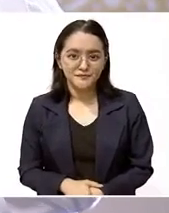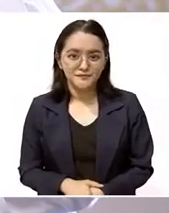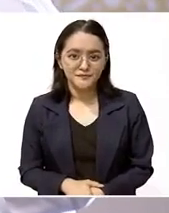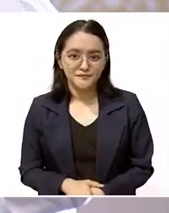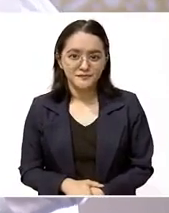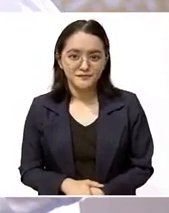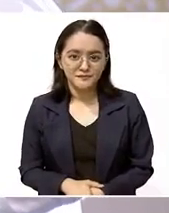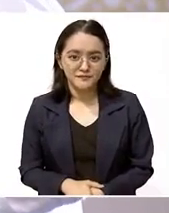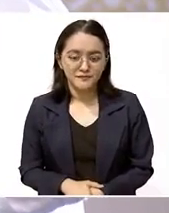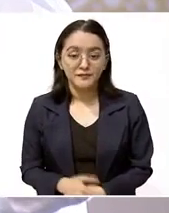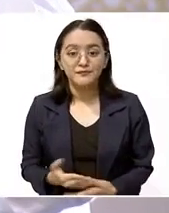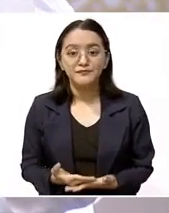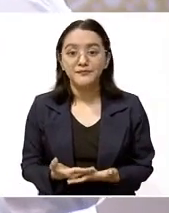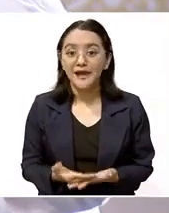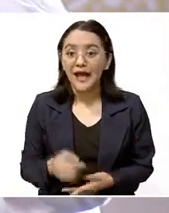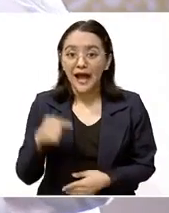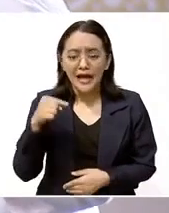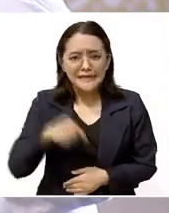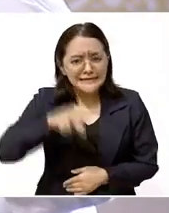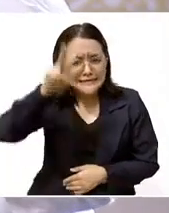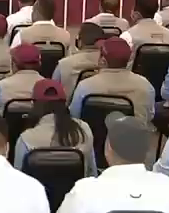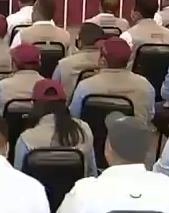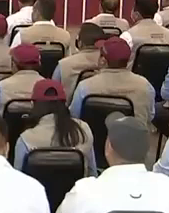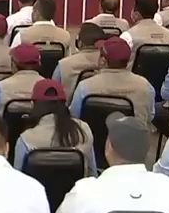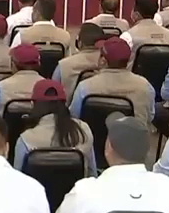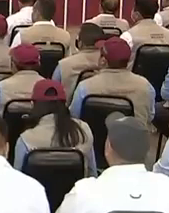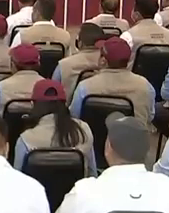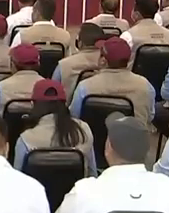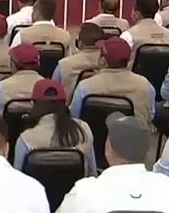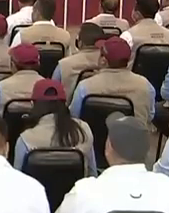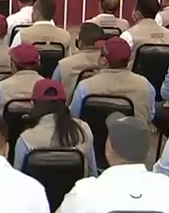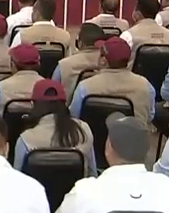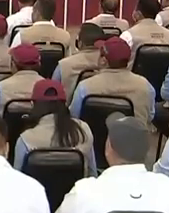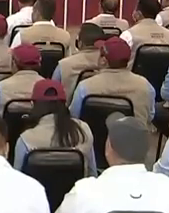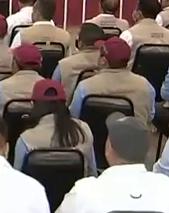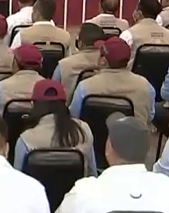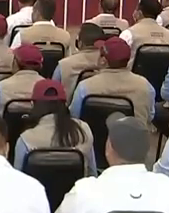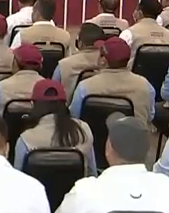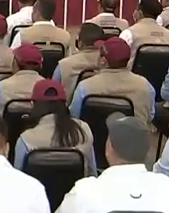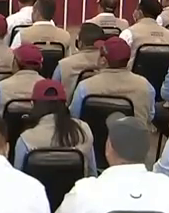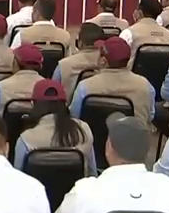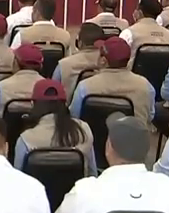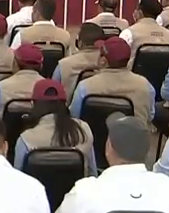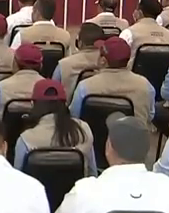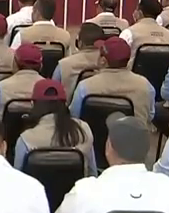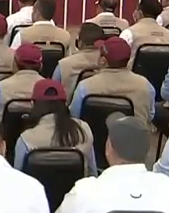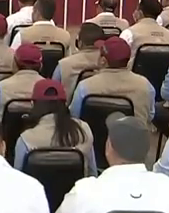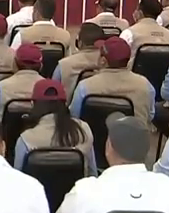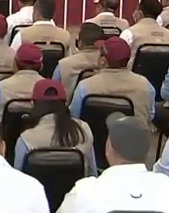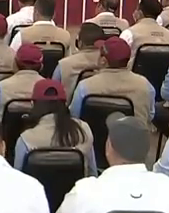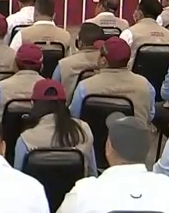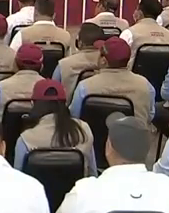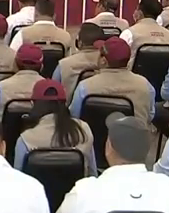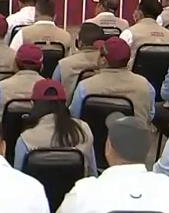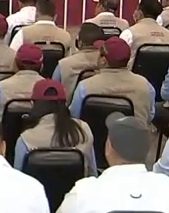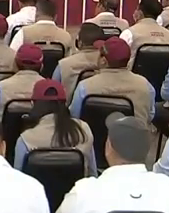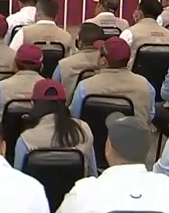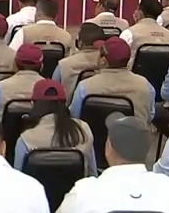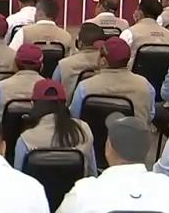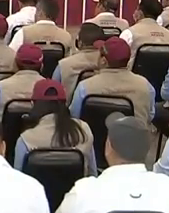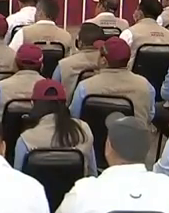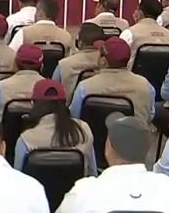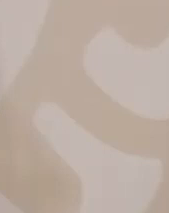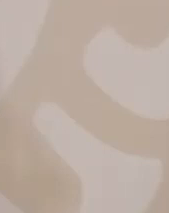estamos saliendo adelante con mucho éxito. Ejemplifico. Usted sabe que somos